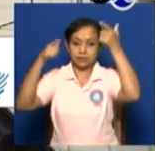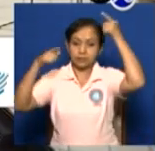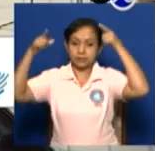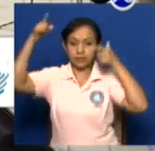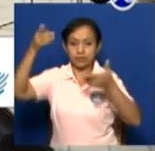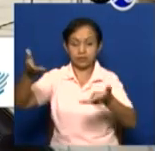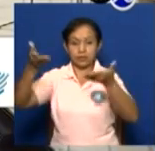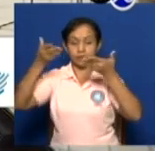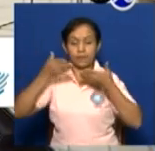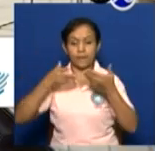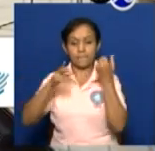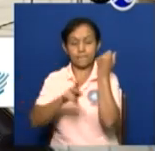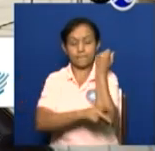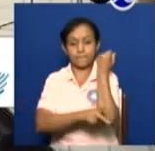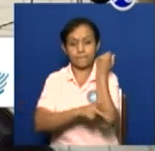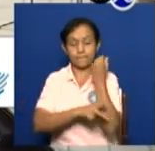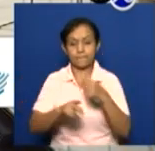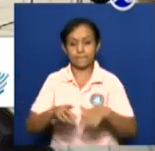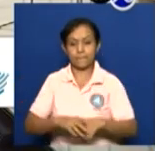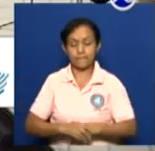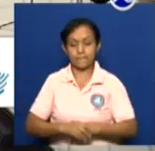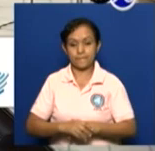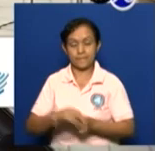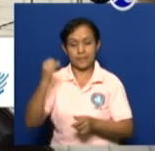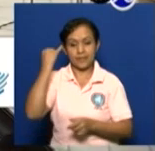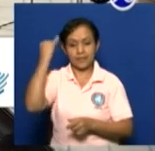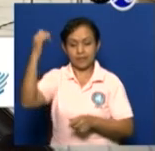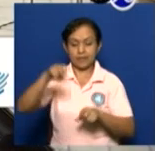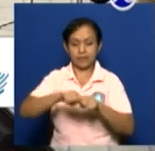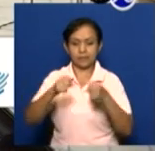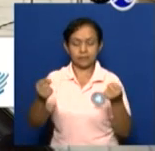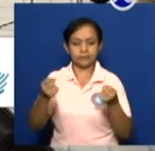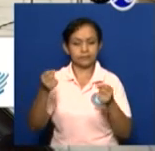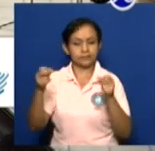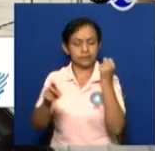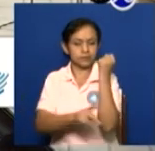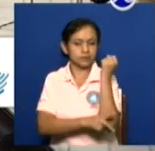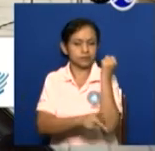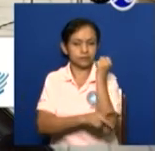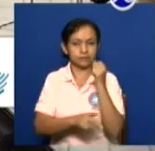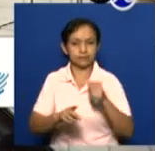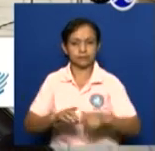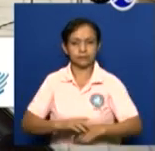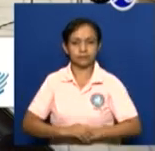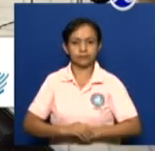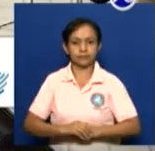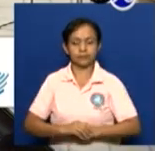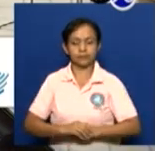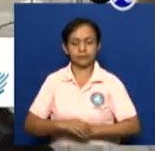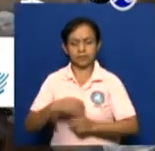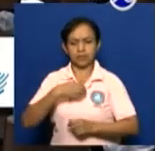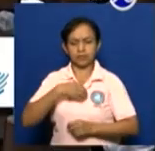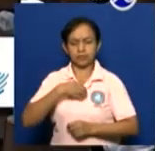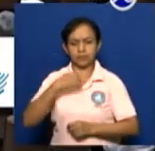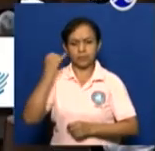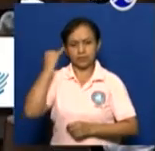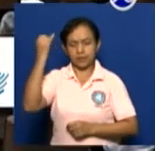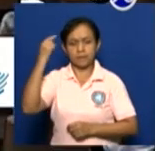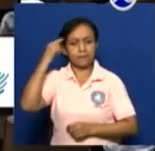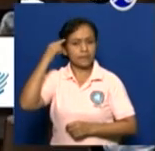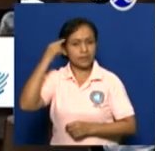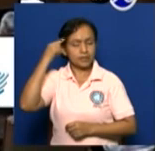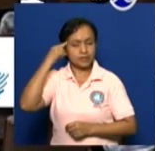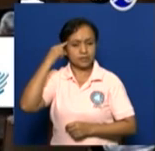la patria, fracturan nuestra identidad como nación. Las voluntades y